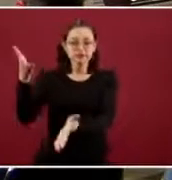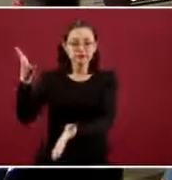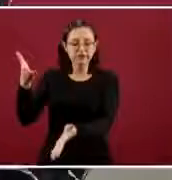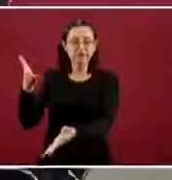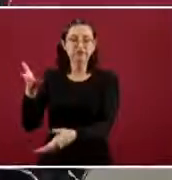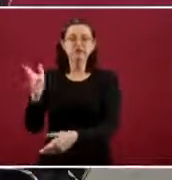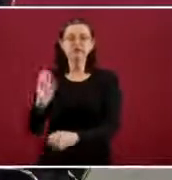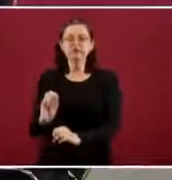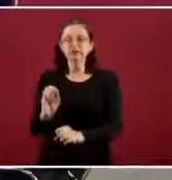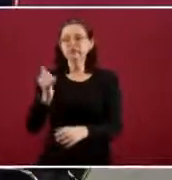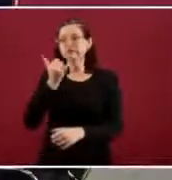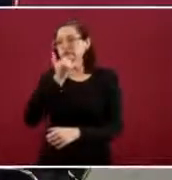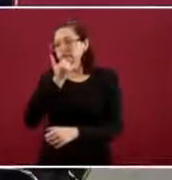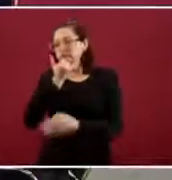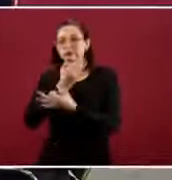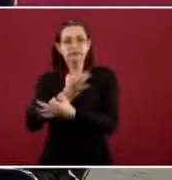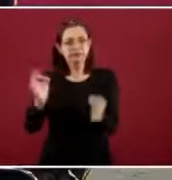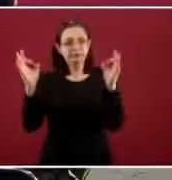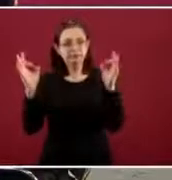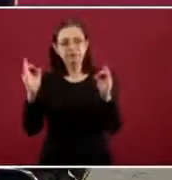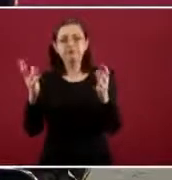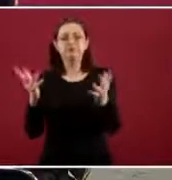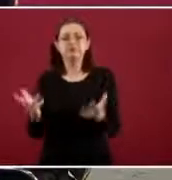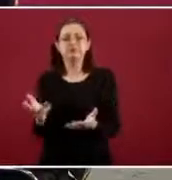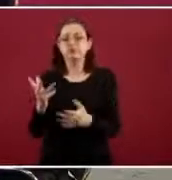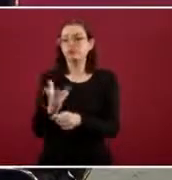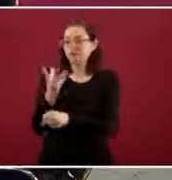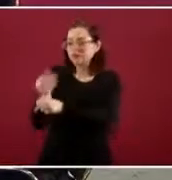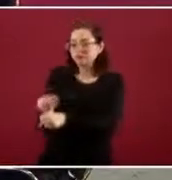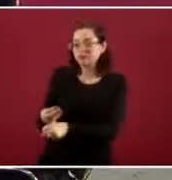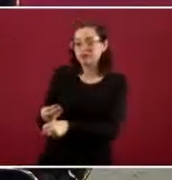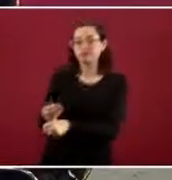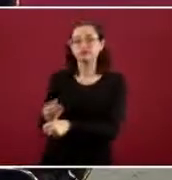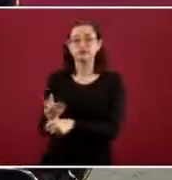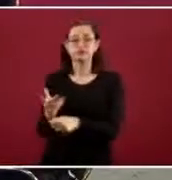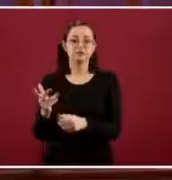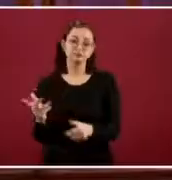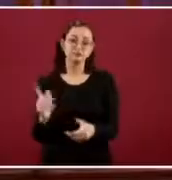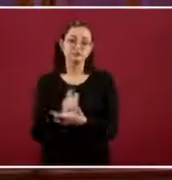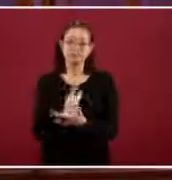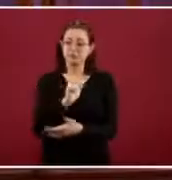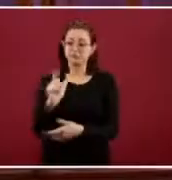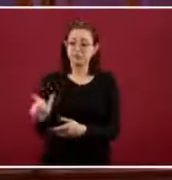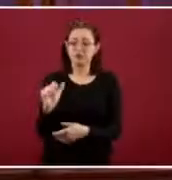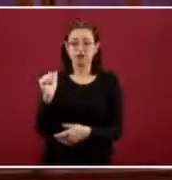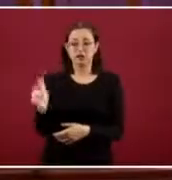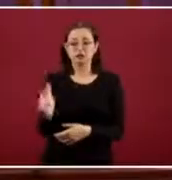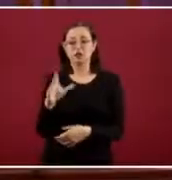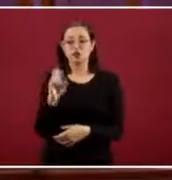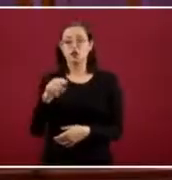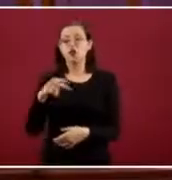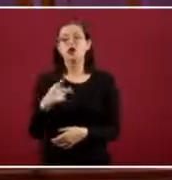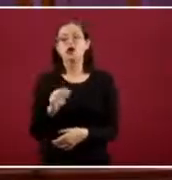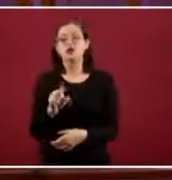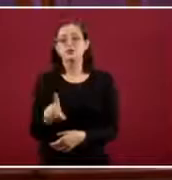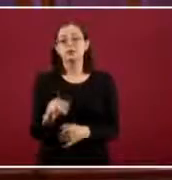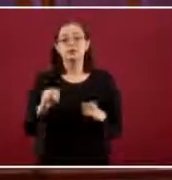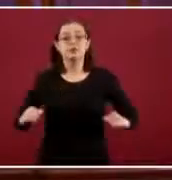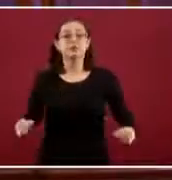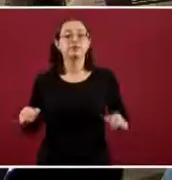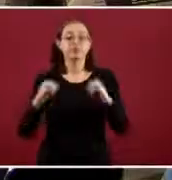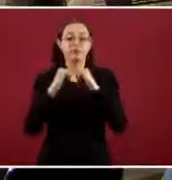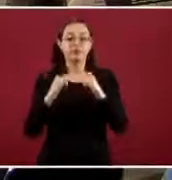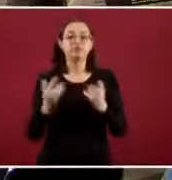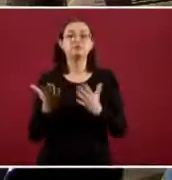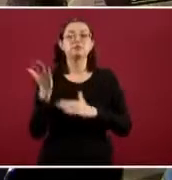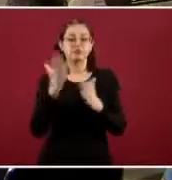ser disculpas públicas, medidas de reparación, incluso indemnizaciones económicas. CONAPRED es una institución que ha